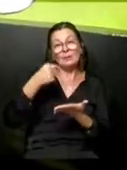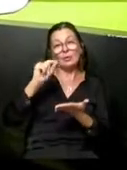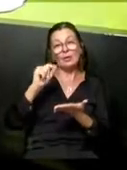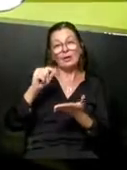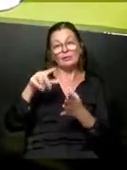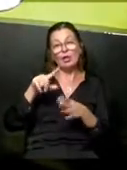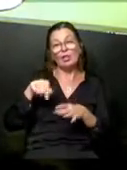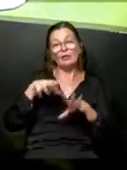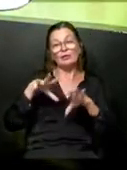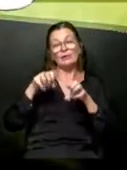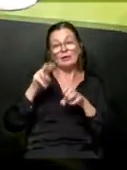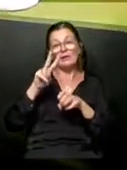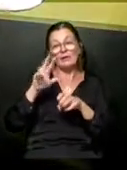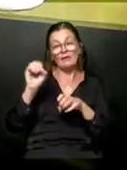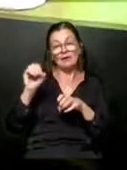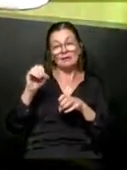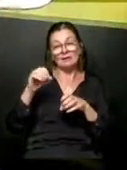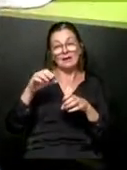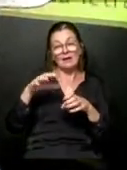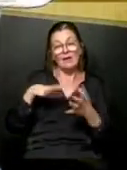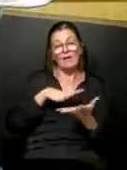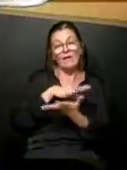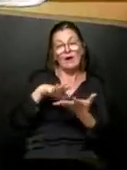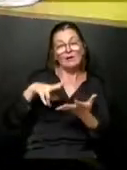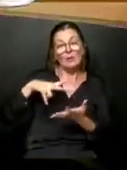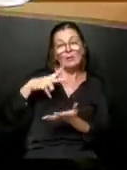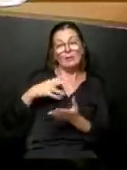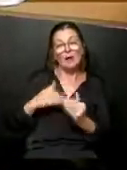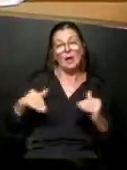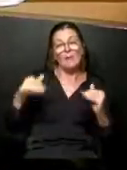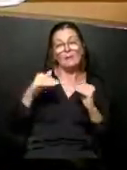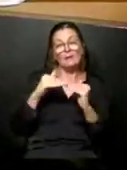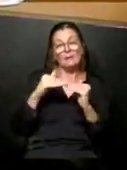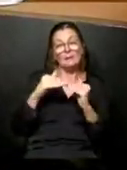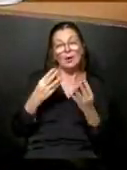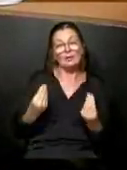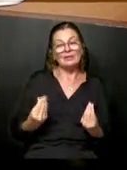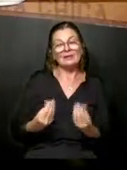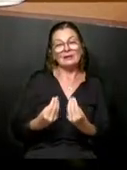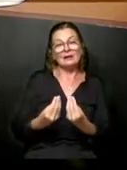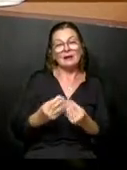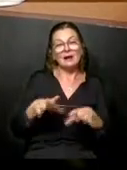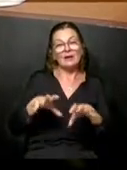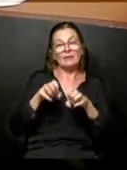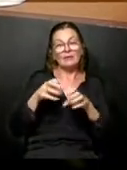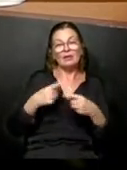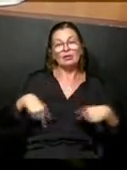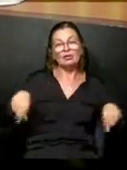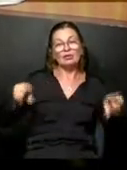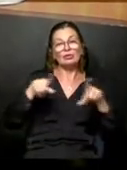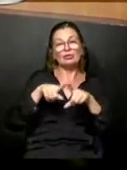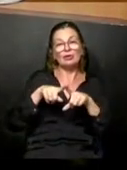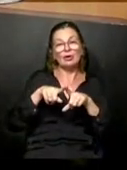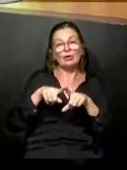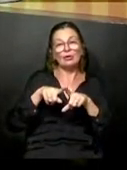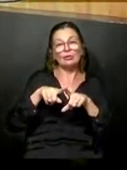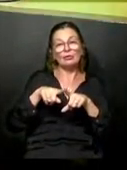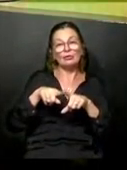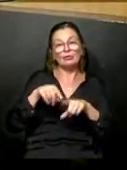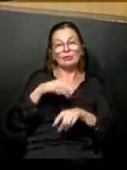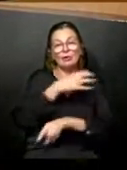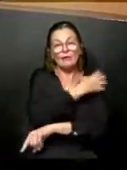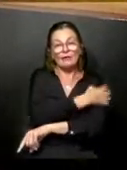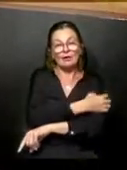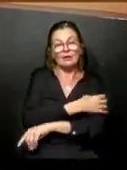viven 20 barrios privados es la misma superficie de tierra que viven todos los asentamientos irregulares.